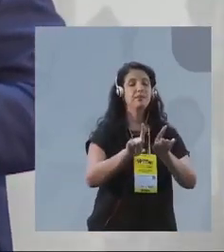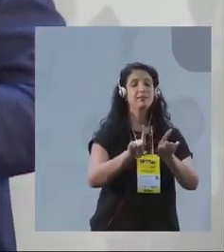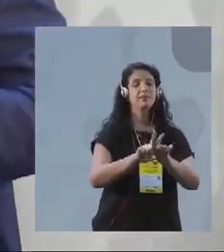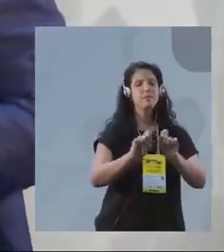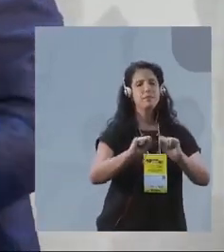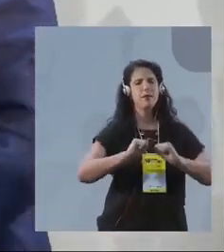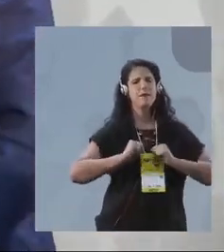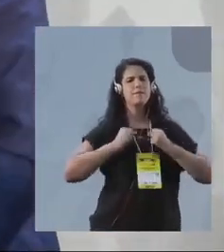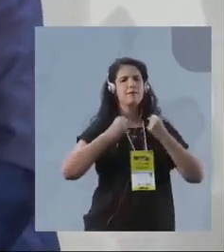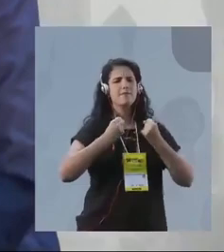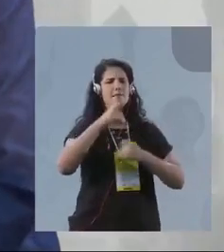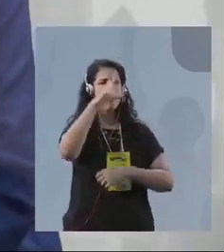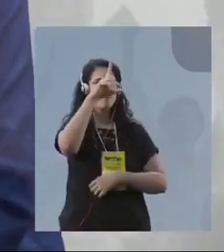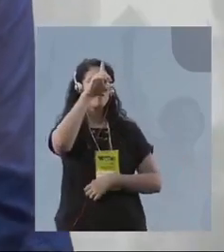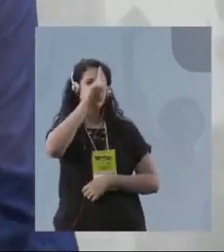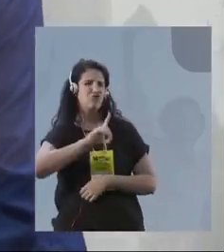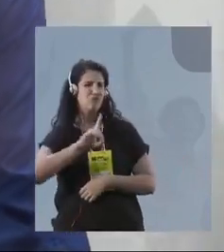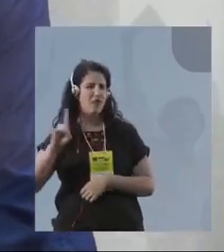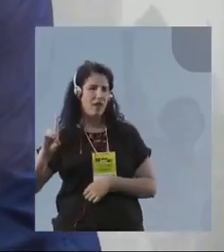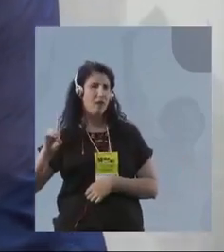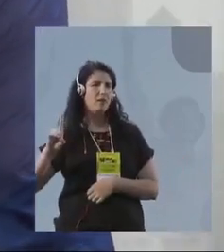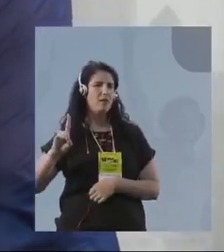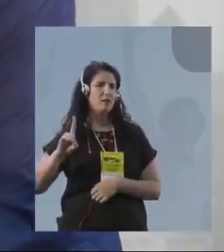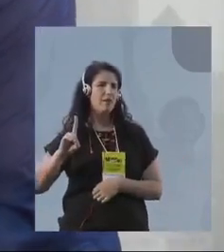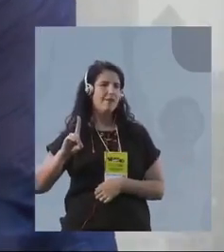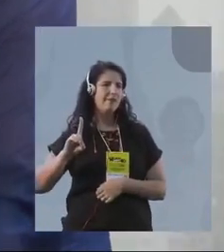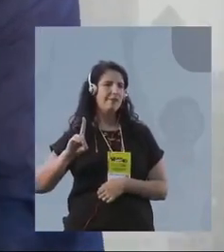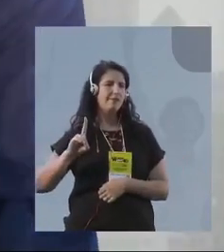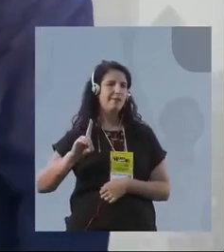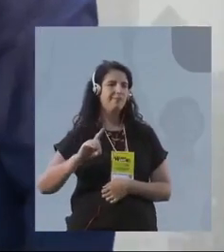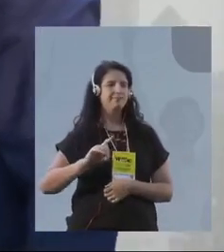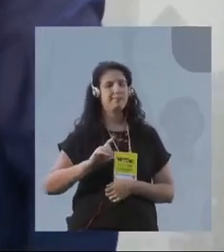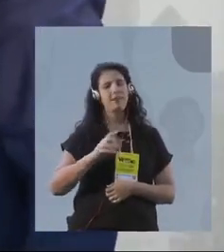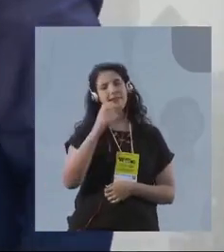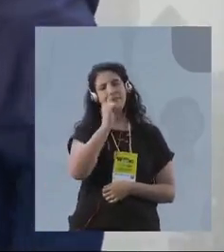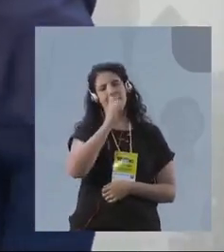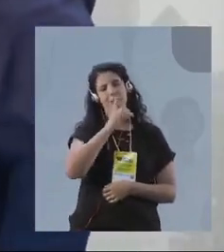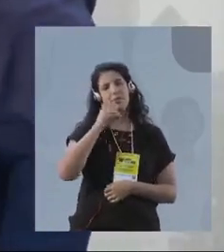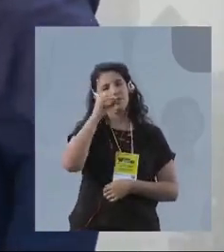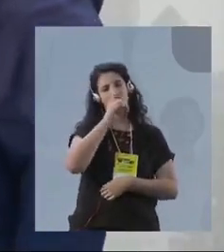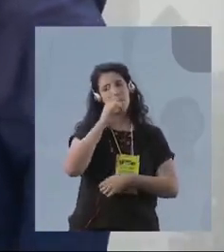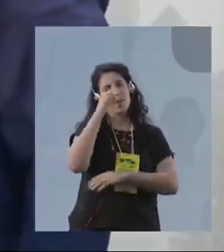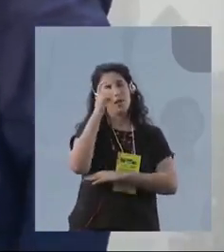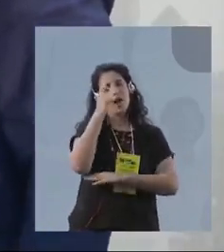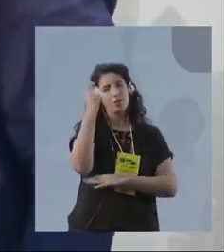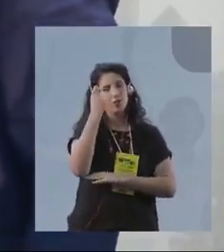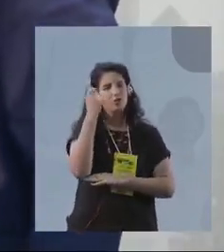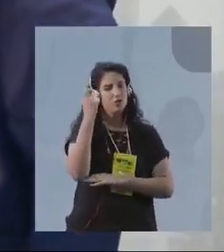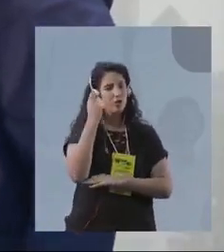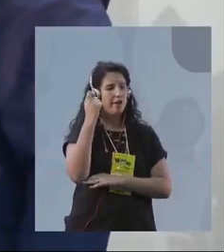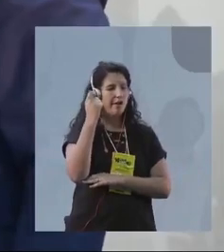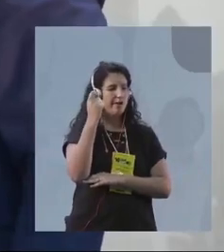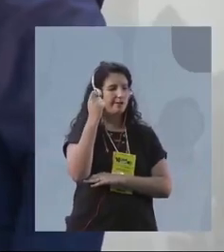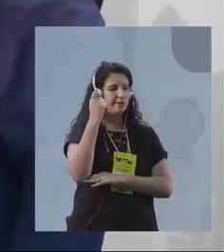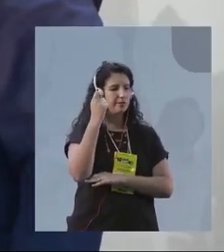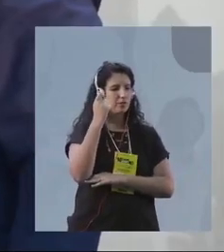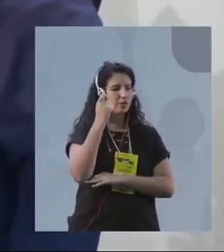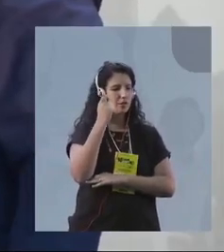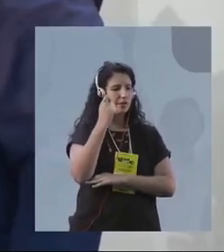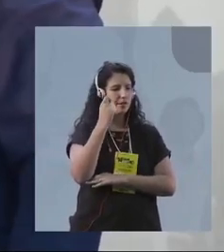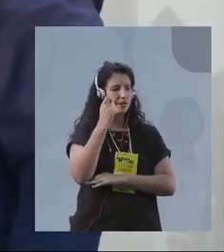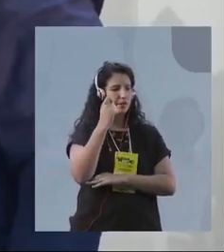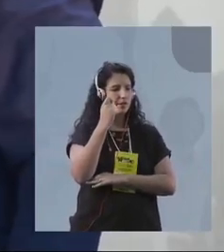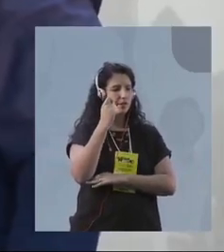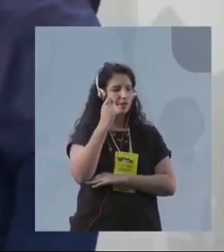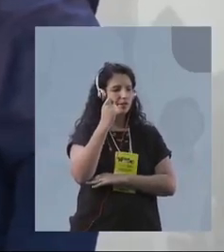derechas. Este fin de semana en la Argentina tenemos en la elección